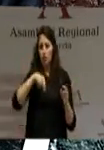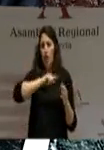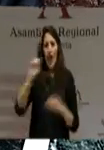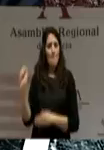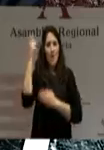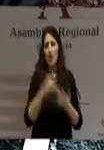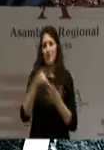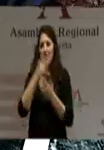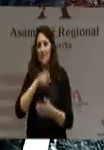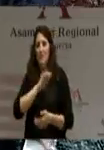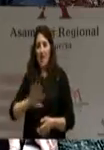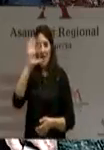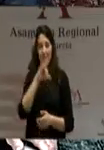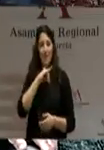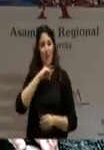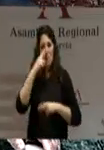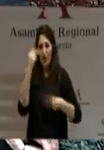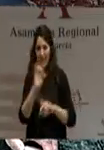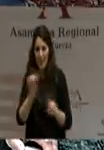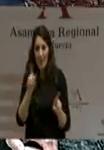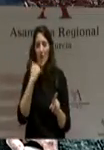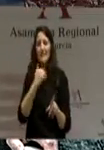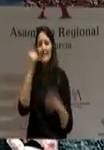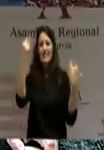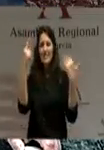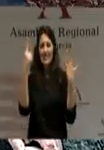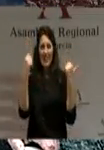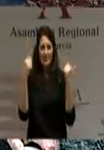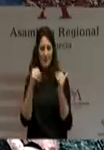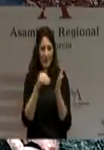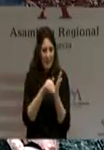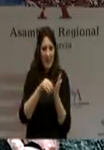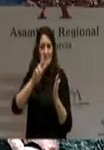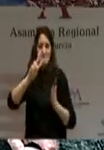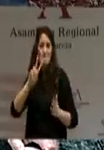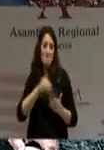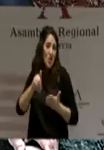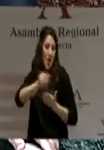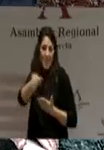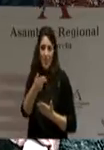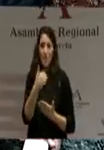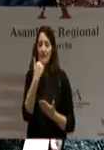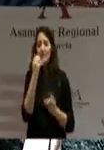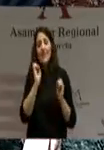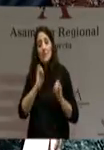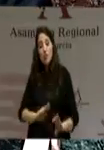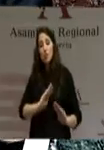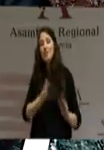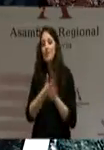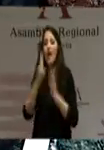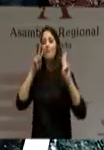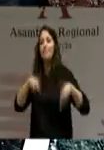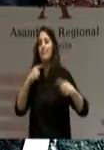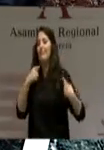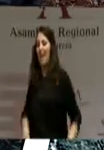deuda pública, nos acercamos a los 6.000 millones de euros. Solo cabe interpretar su dimisión como un reconocimiento del fracaso,